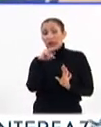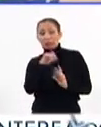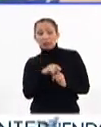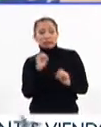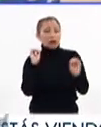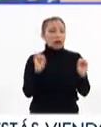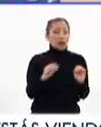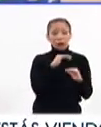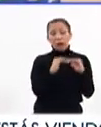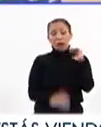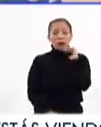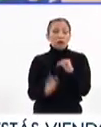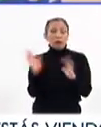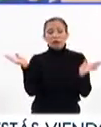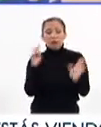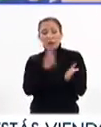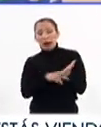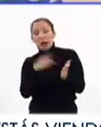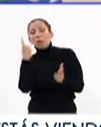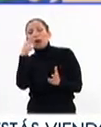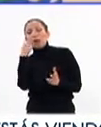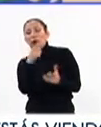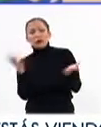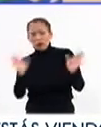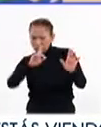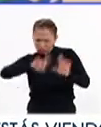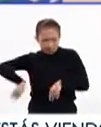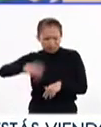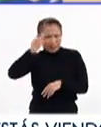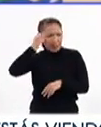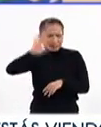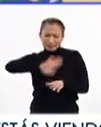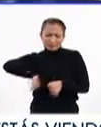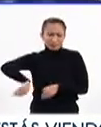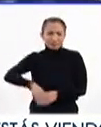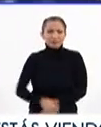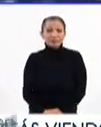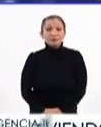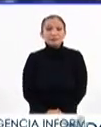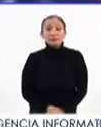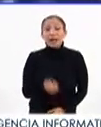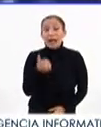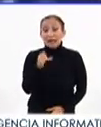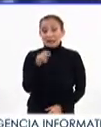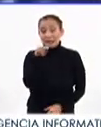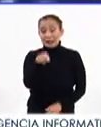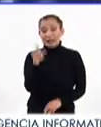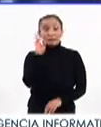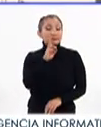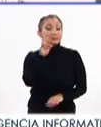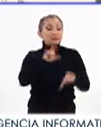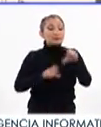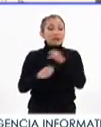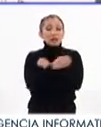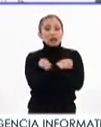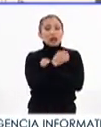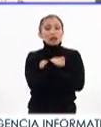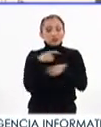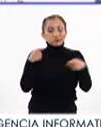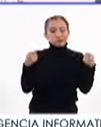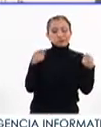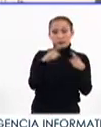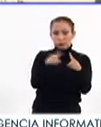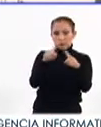que son inferiores, que no vale la pena hablar. Romper con eso es fundamental. Así es como el Laboratorio de Educación y